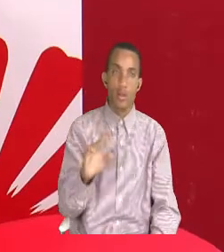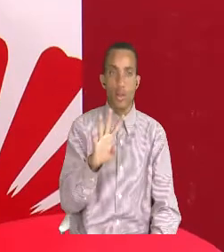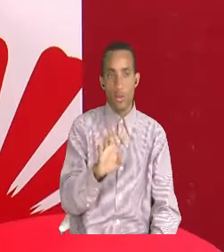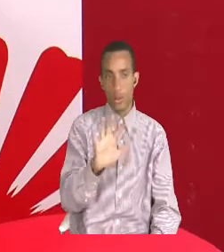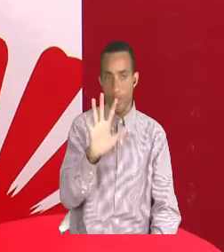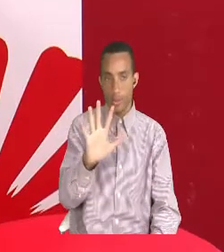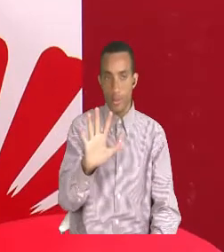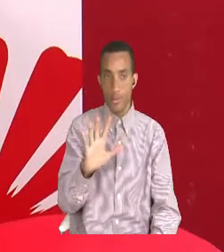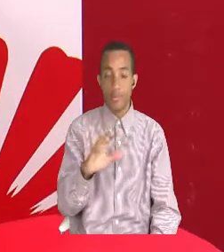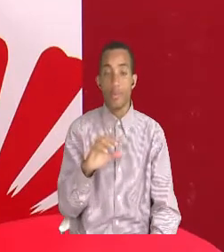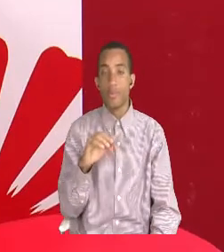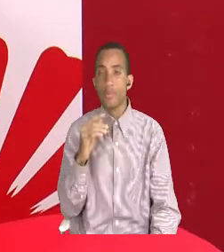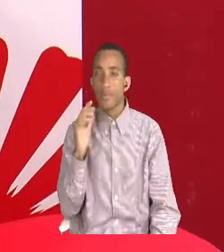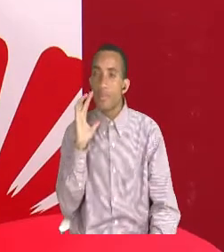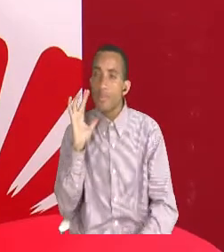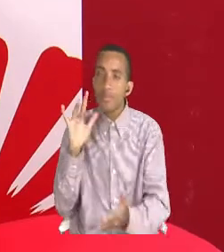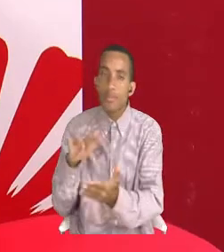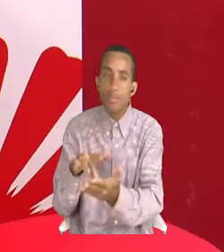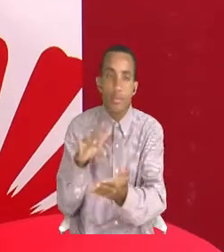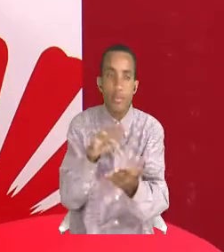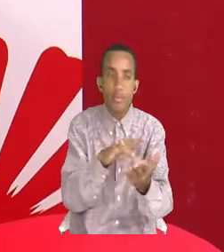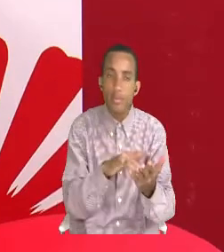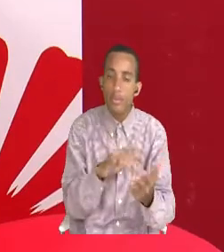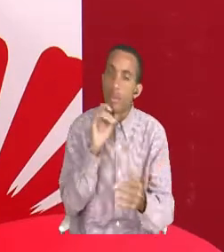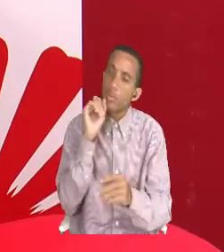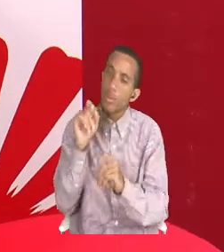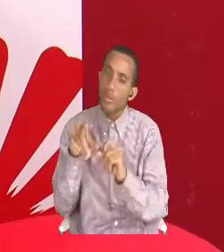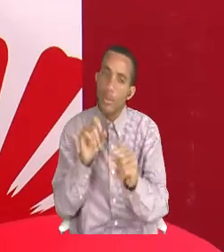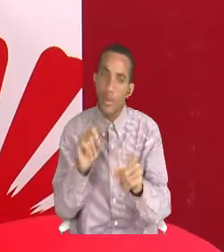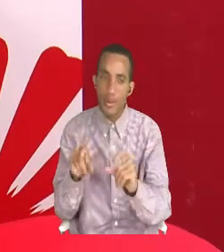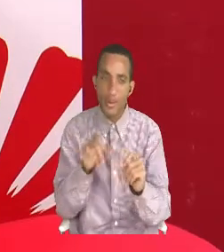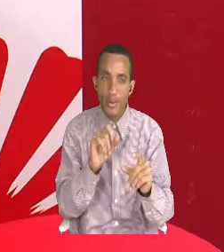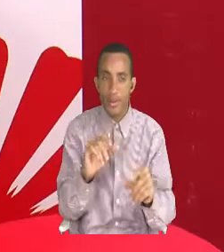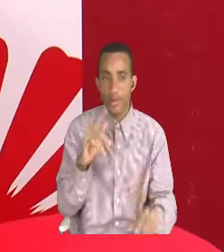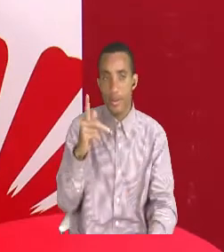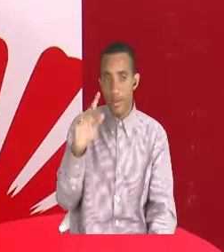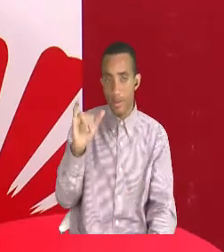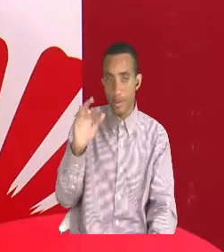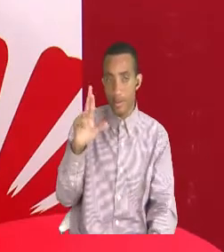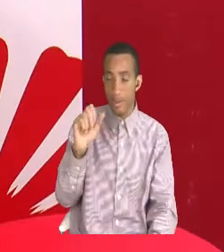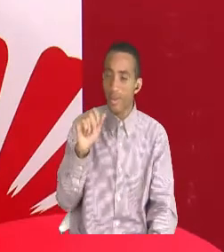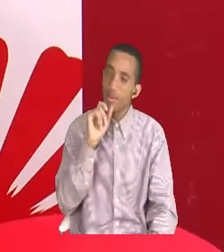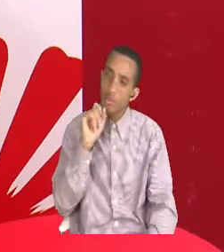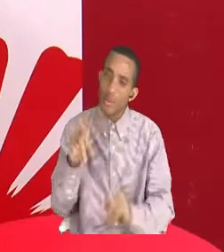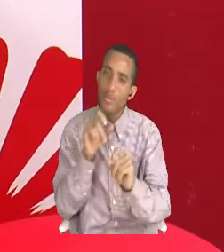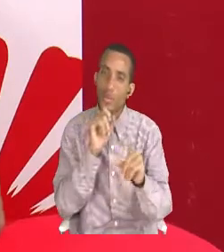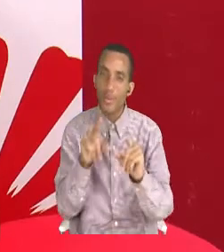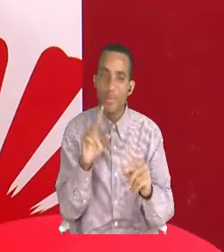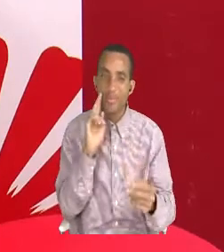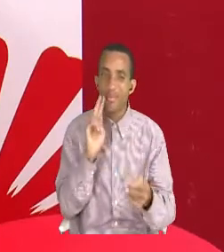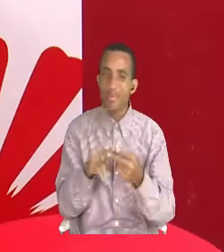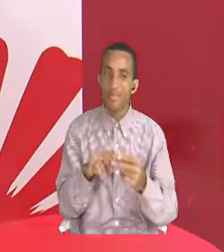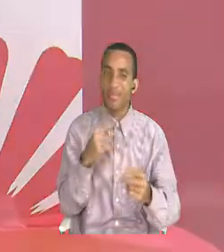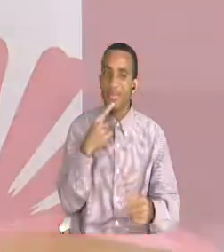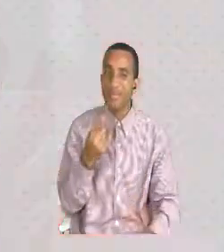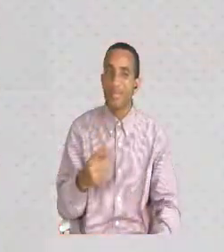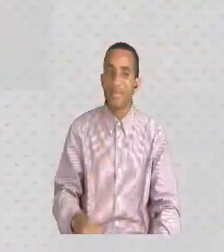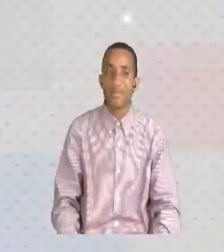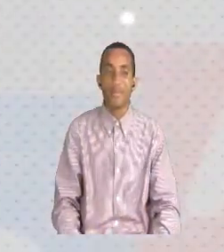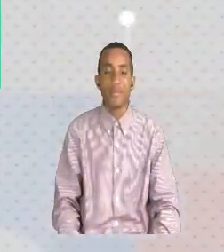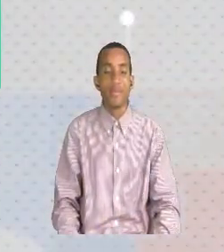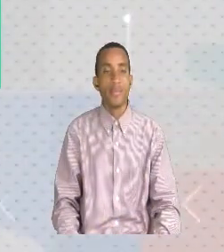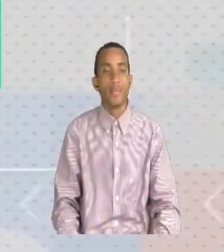Barranca Bermeja preguntándole a los barranqueños si son felices aquí en nuestra ciudad. Conozcamos lo que dijeron nuestros ciudadanos.